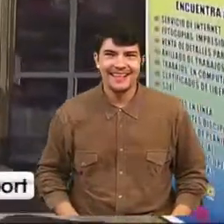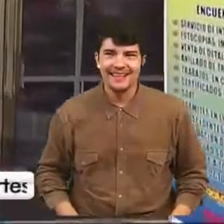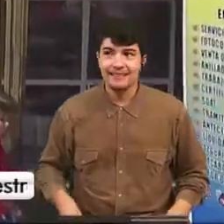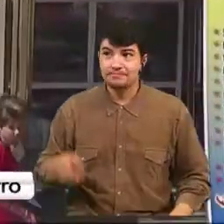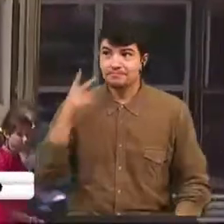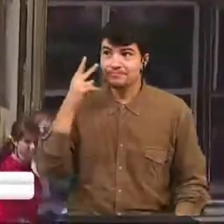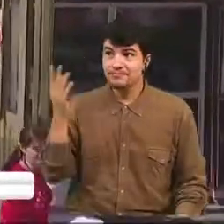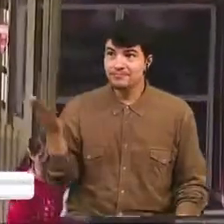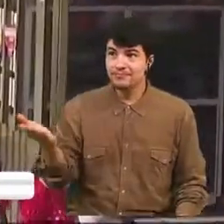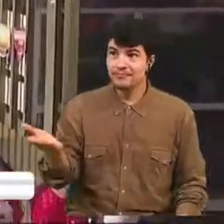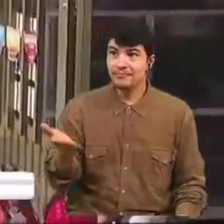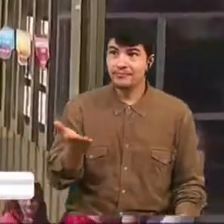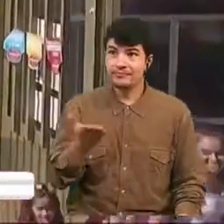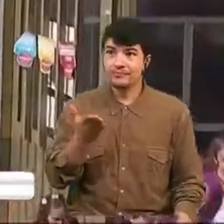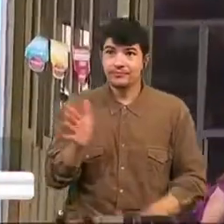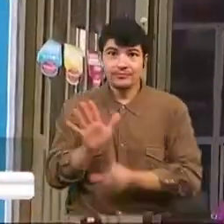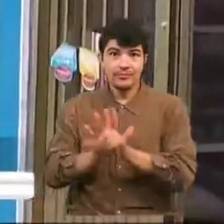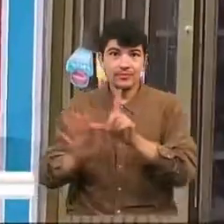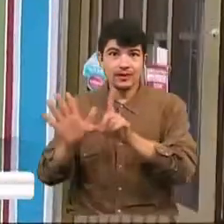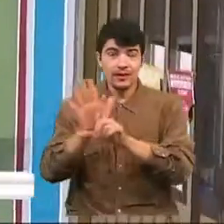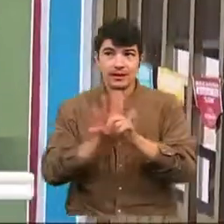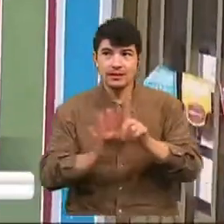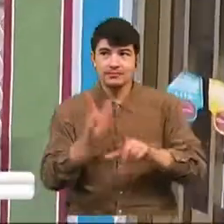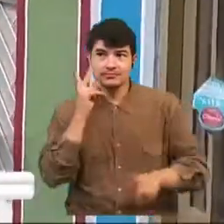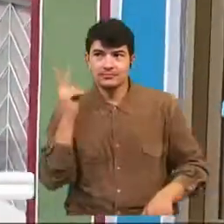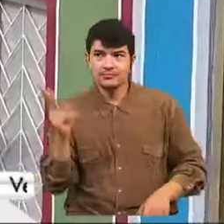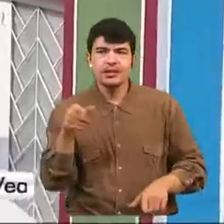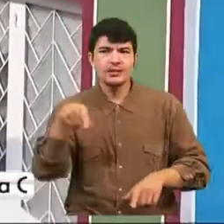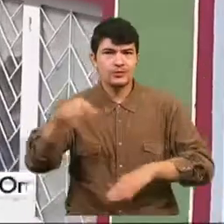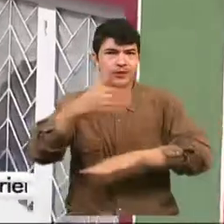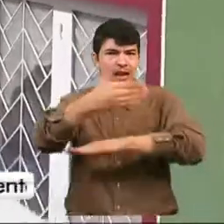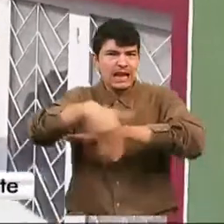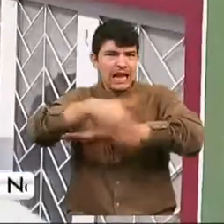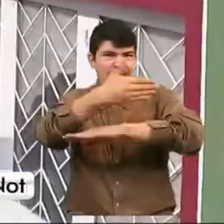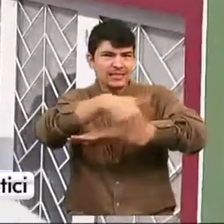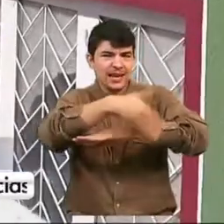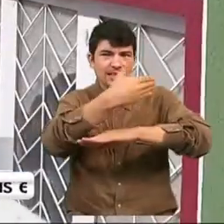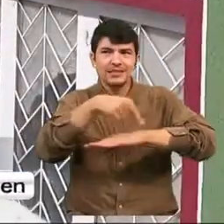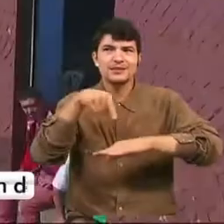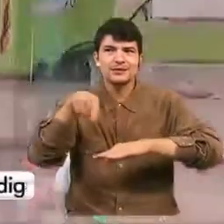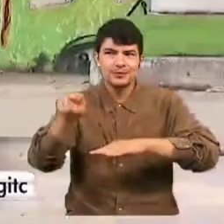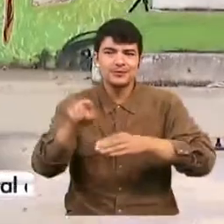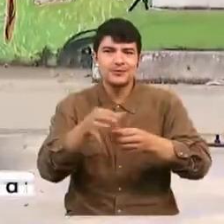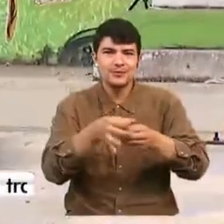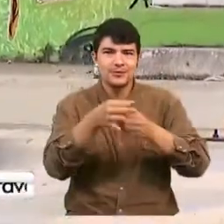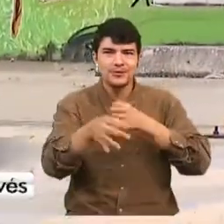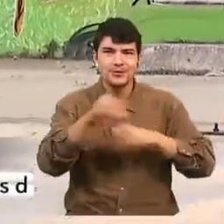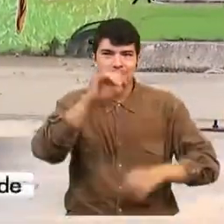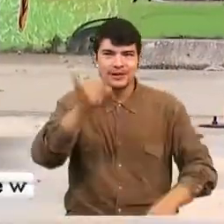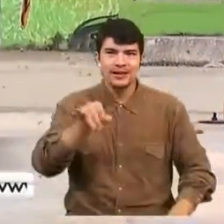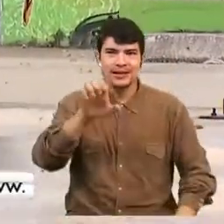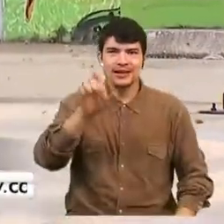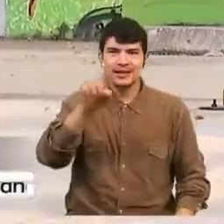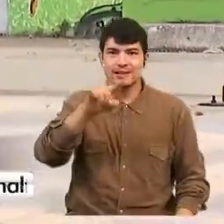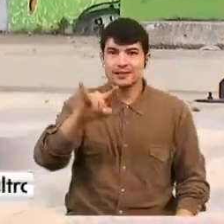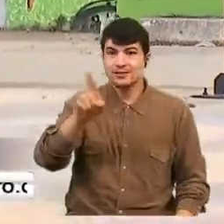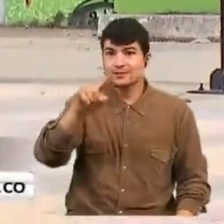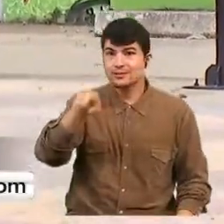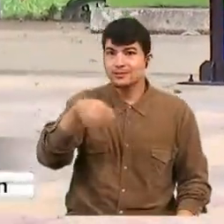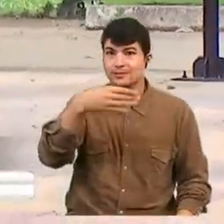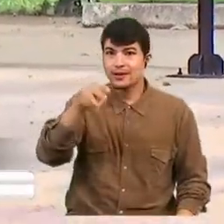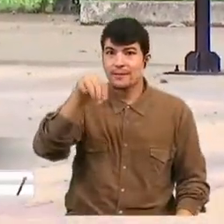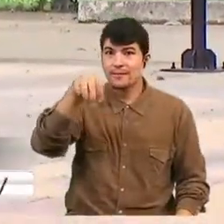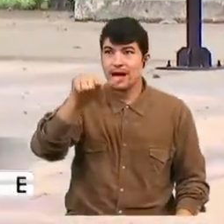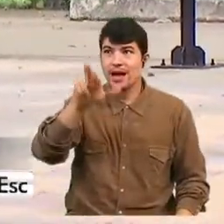en imágenes, ahí está la panorámica, las diferentes, estas son las calles del municipio de Jesús María, desde donde hoy el Canal Tro hace